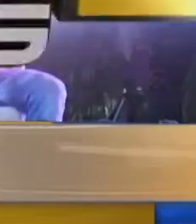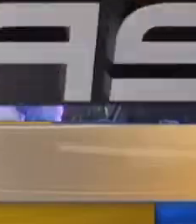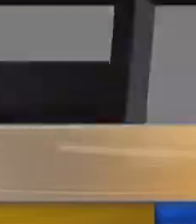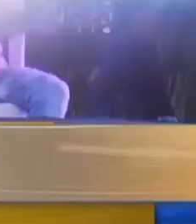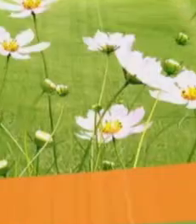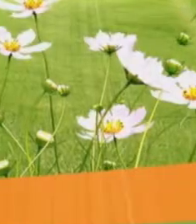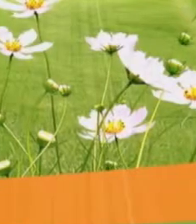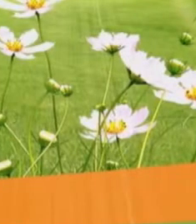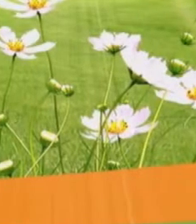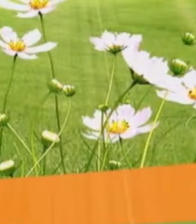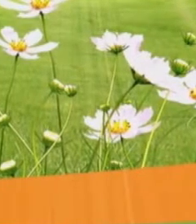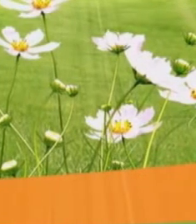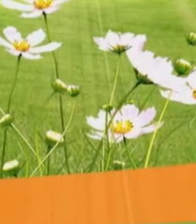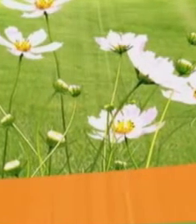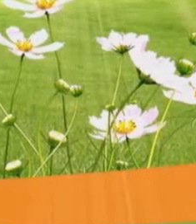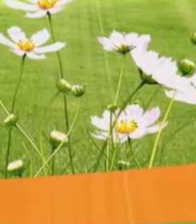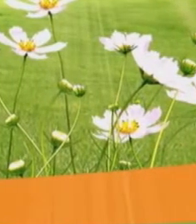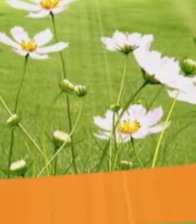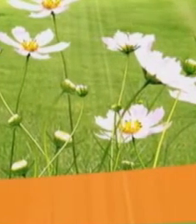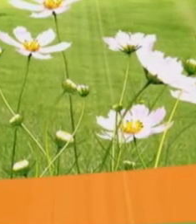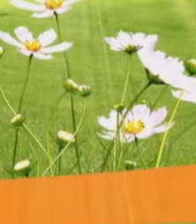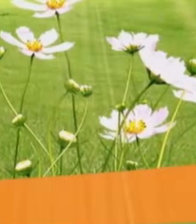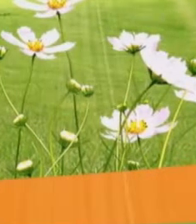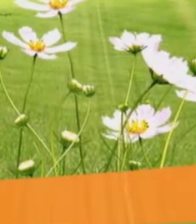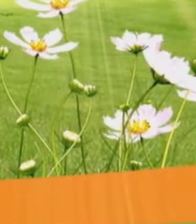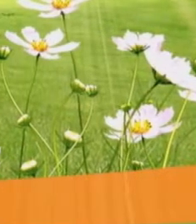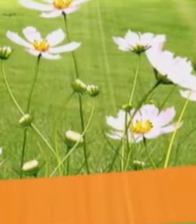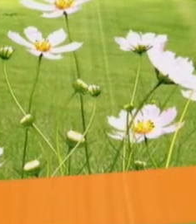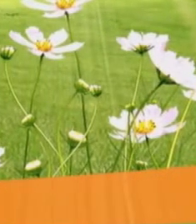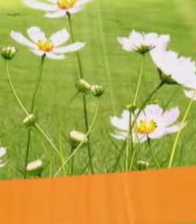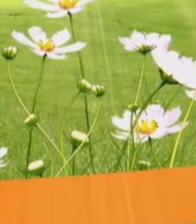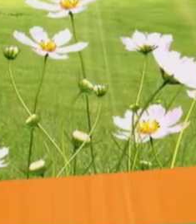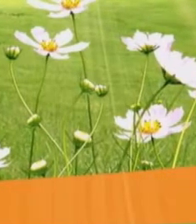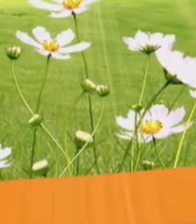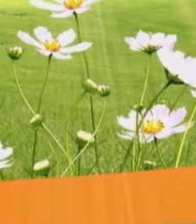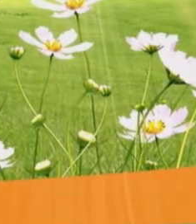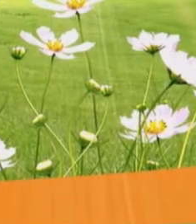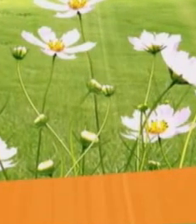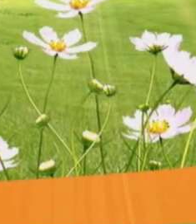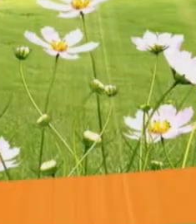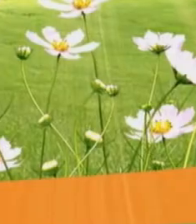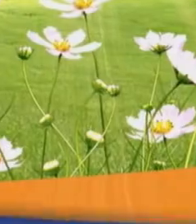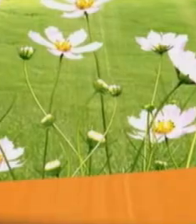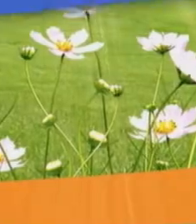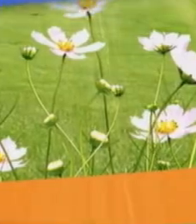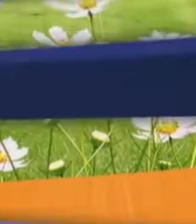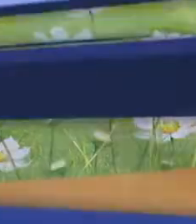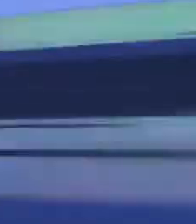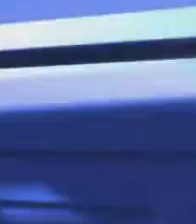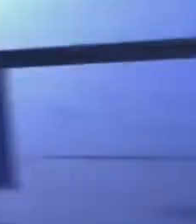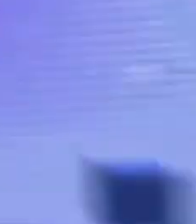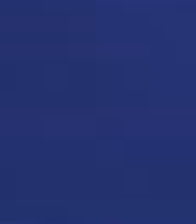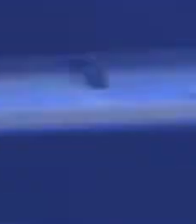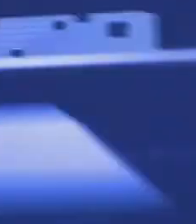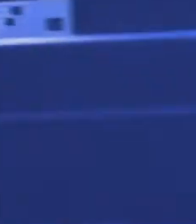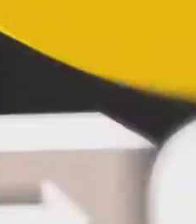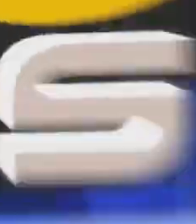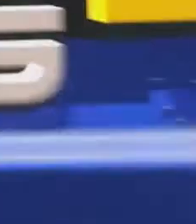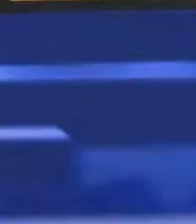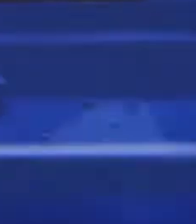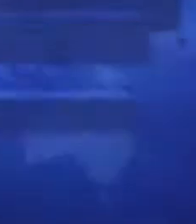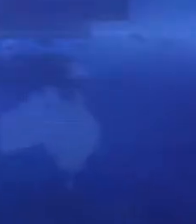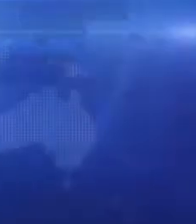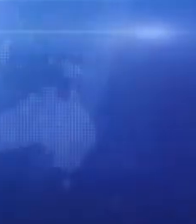formación. Con el patrocinio de Barsol Ecológico, Barsol Aroma, Delicias, Líder en Limpieza, Enlace Noticias, el noticiero que